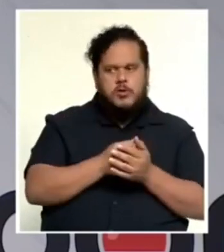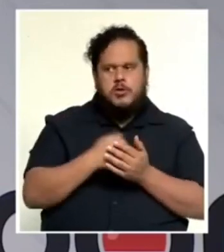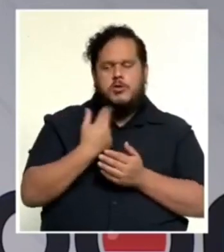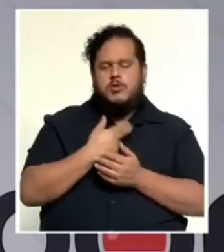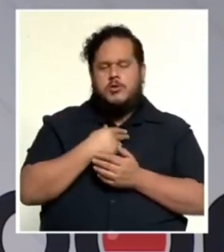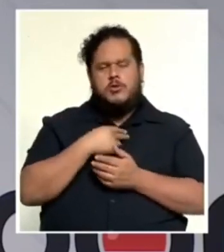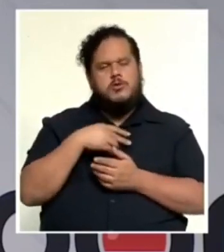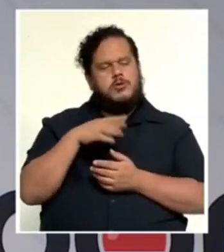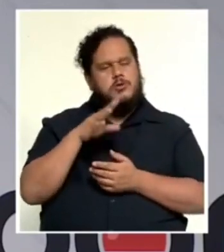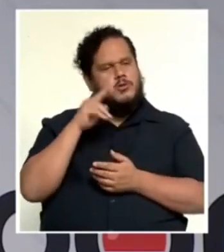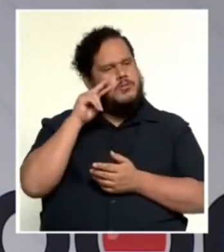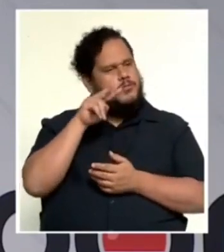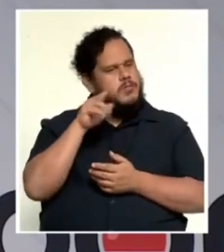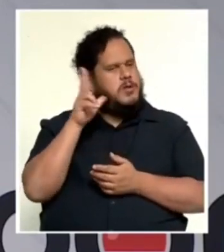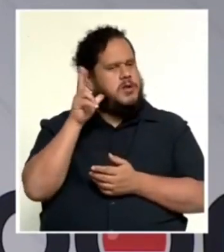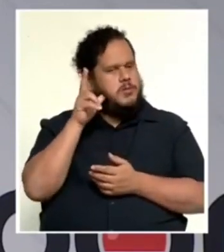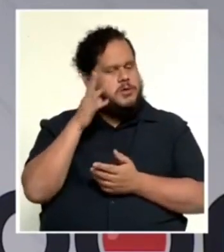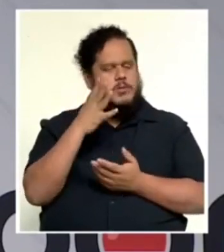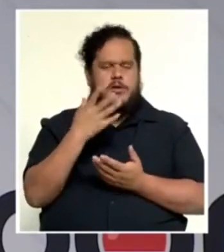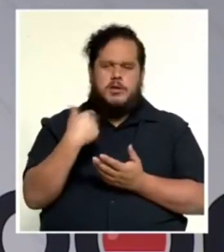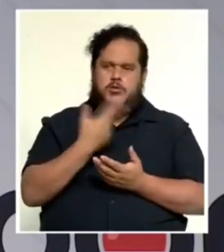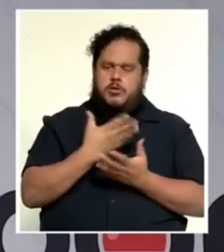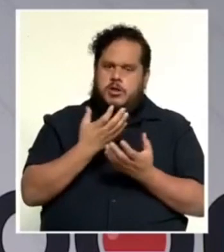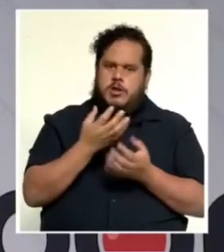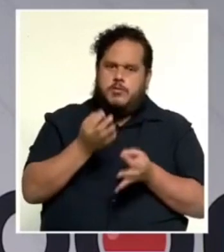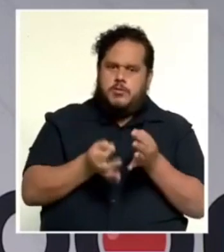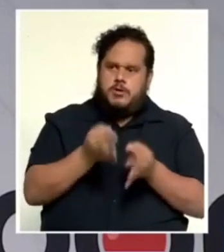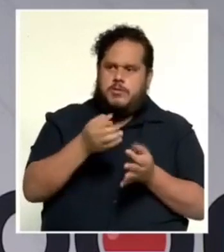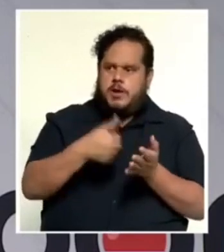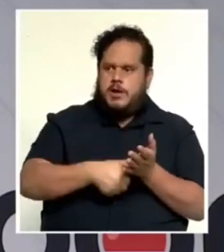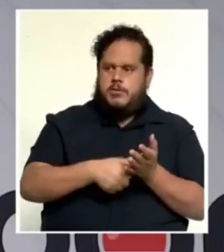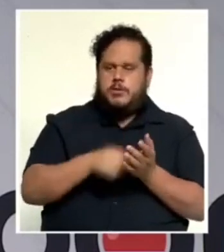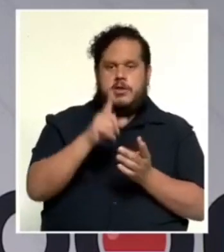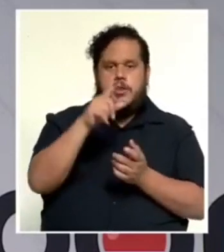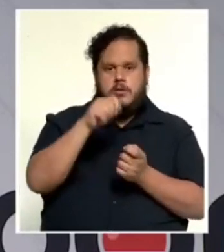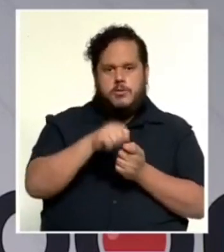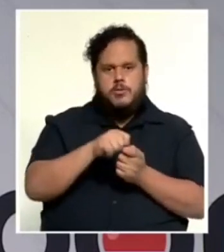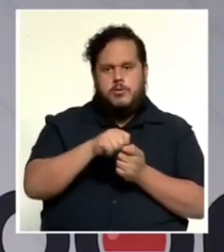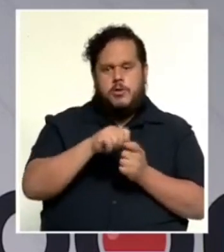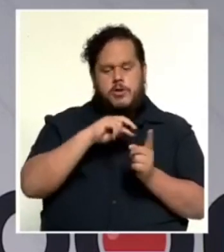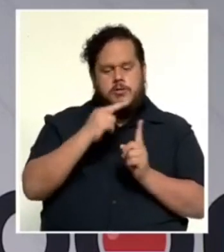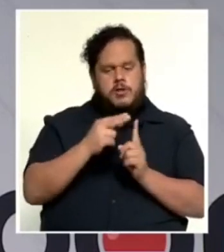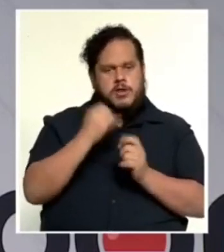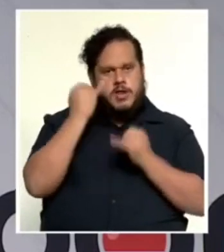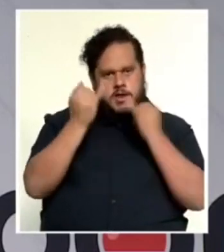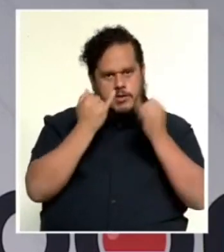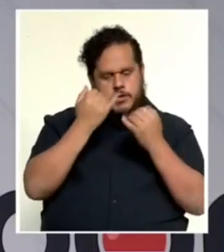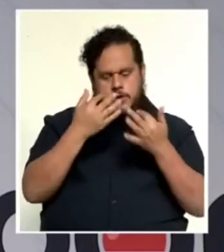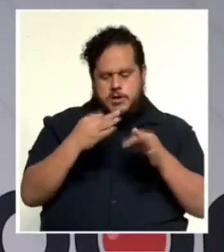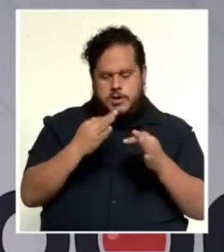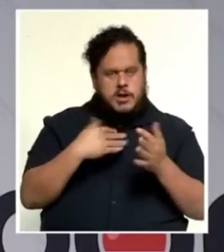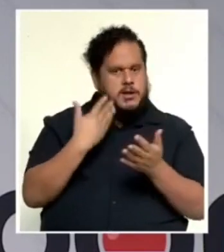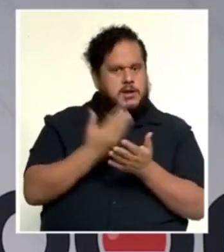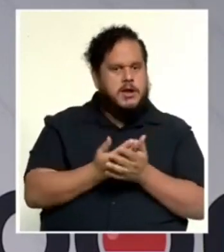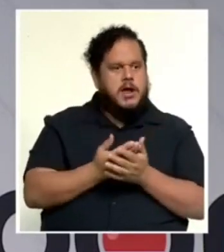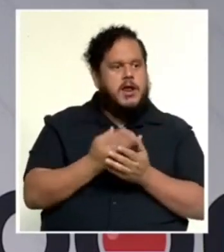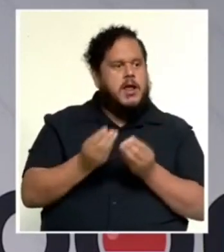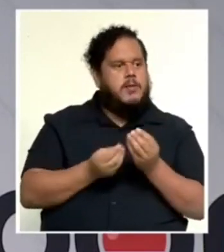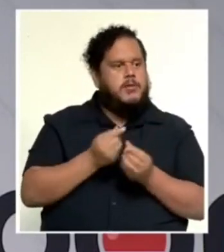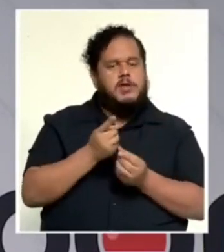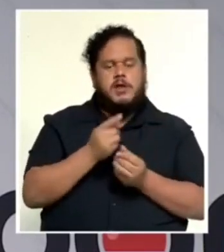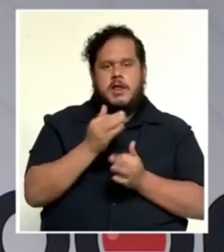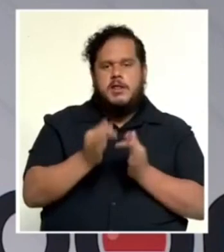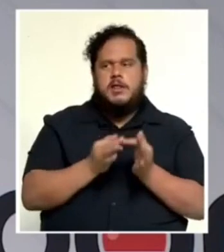caemos mucho en el tema de querer justificar el voto desde un punto de vista ideológico, de intentar llegar a generar ese